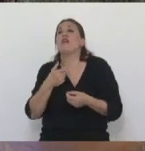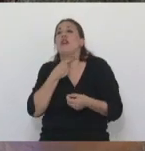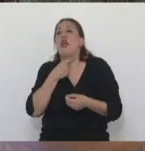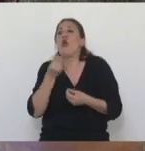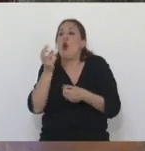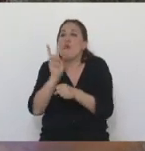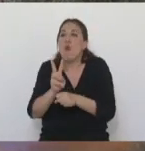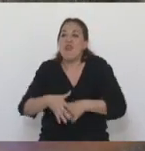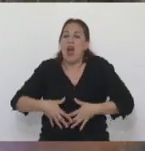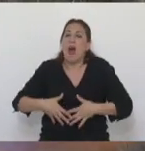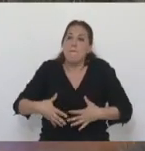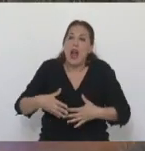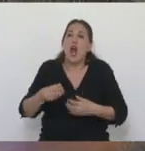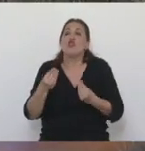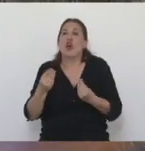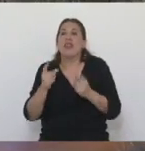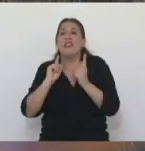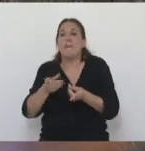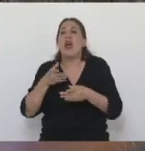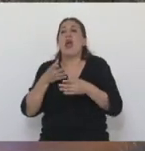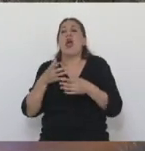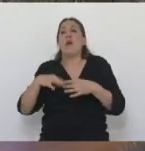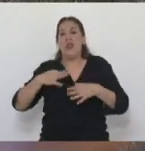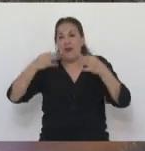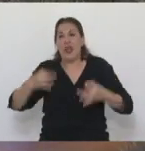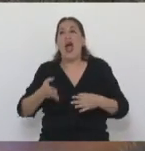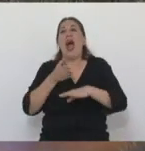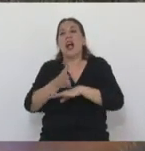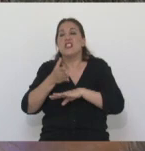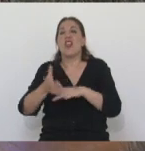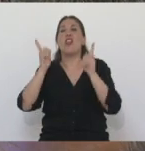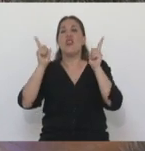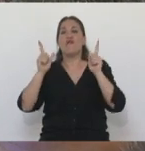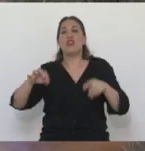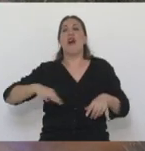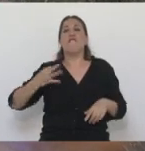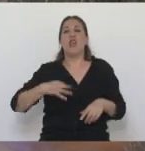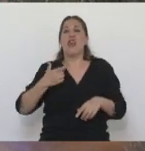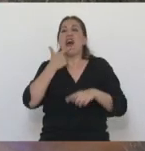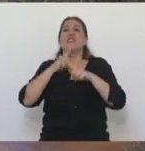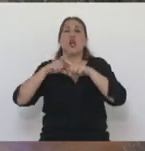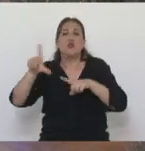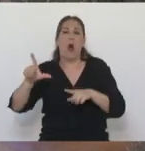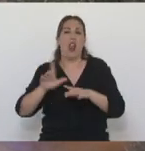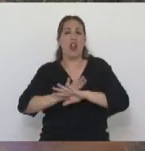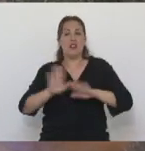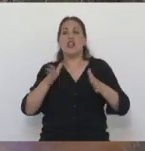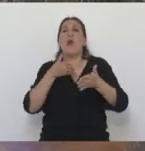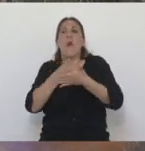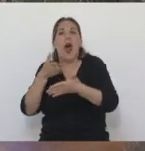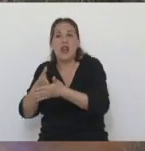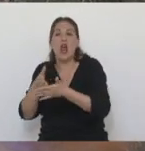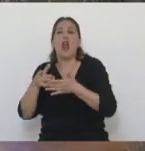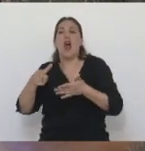vida digna y al acceso y goce a una vida sexual y reproductiva sin barreras que perjudiquen